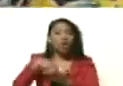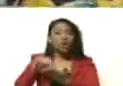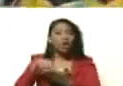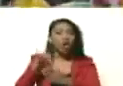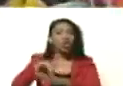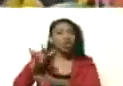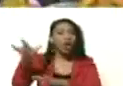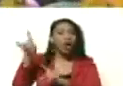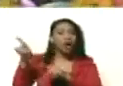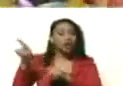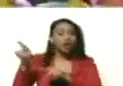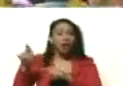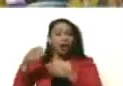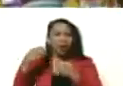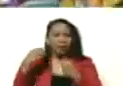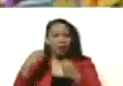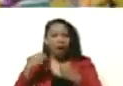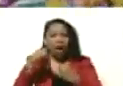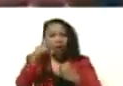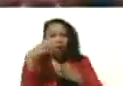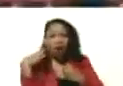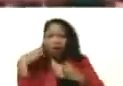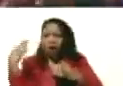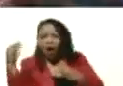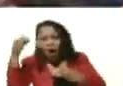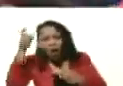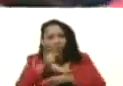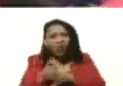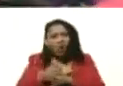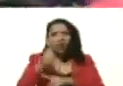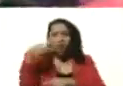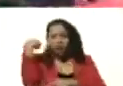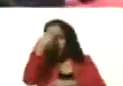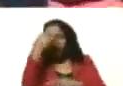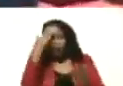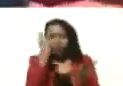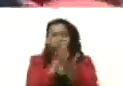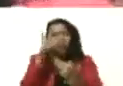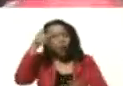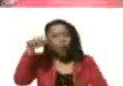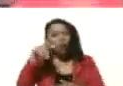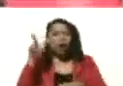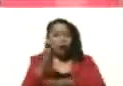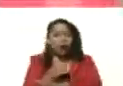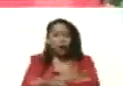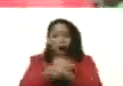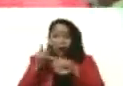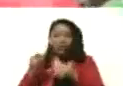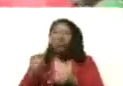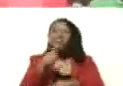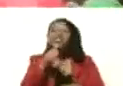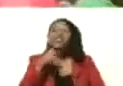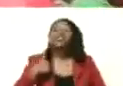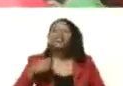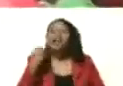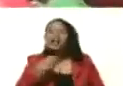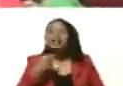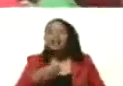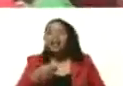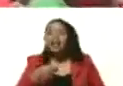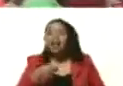toca eso. ¿Y para qué te eligieron gobernador a ti? Dale la cara al pueblo, aunque sea. Y ante eso, ¿quién tiene que dar la cara